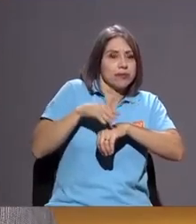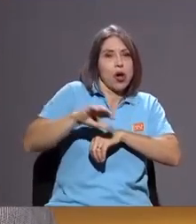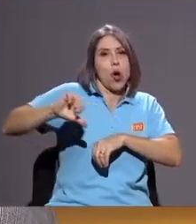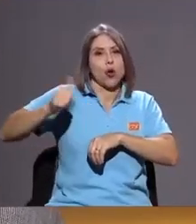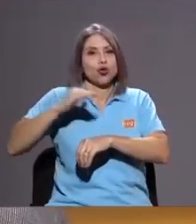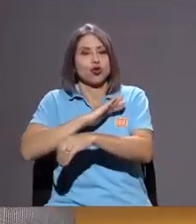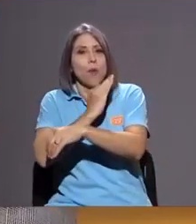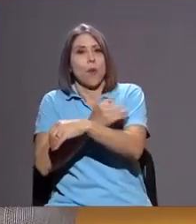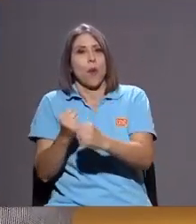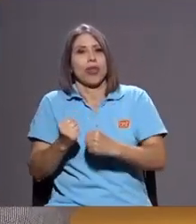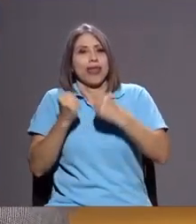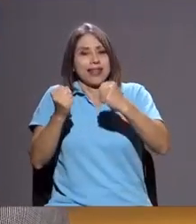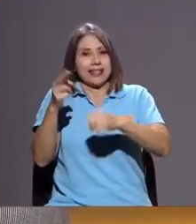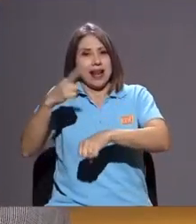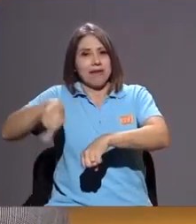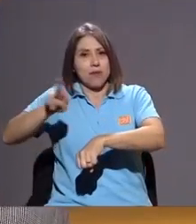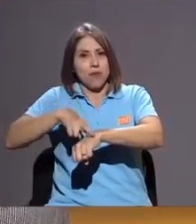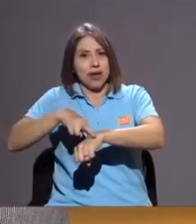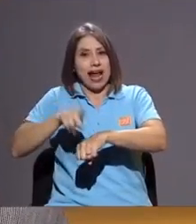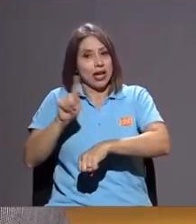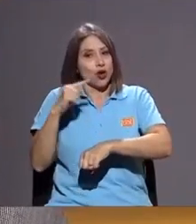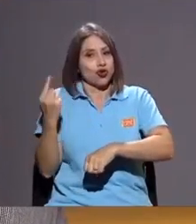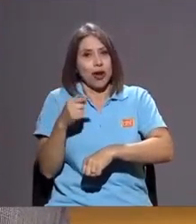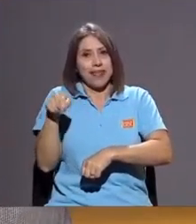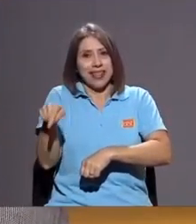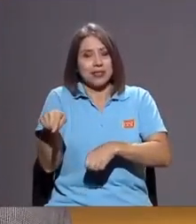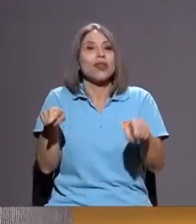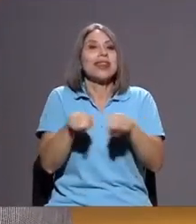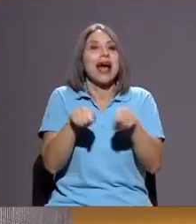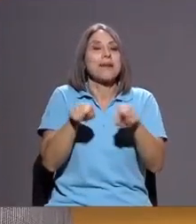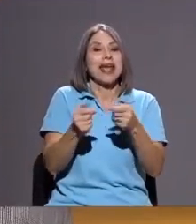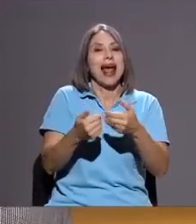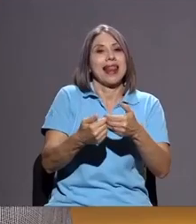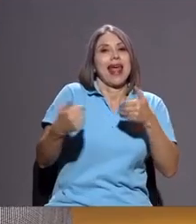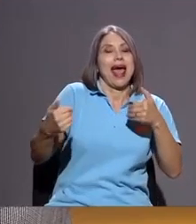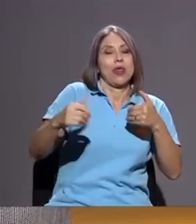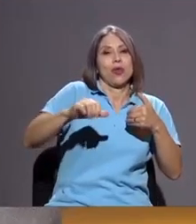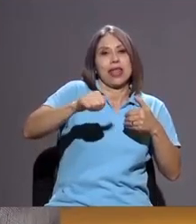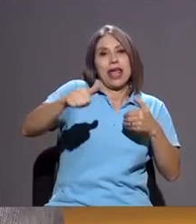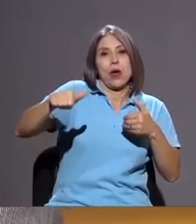no solo los otros poderes, sino inclusive de los otros,